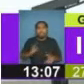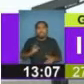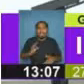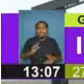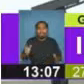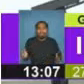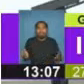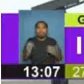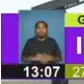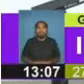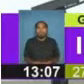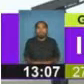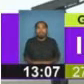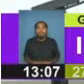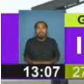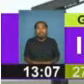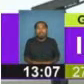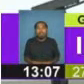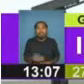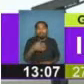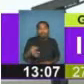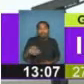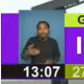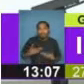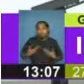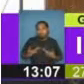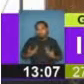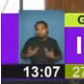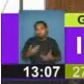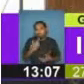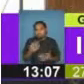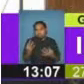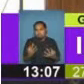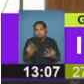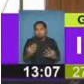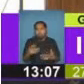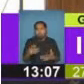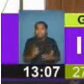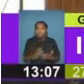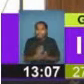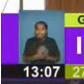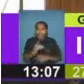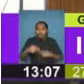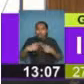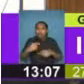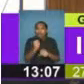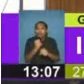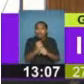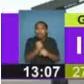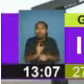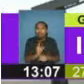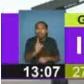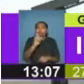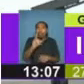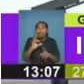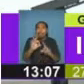Así que la verdad que para nosotros es un gusto vamos a seguir apostando la zona franca de la quiaca